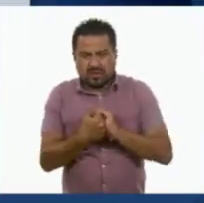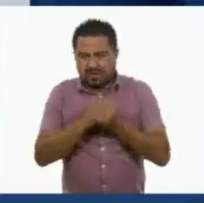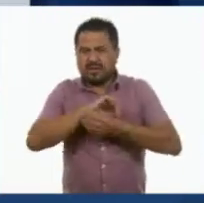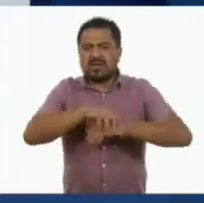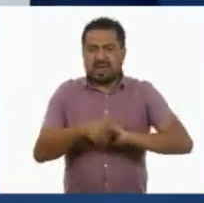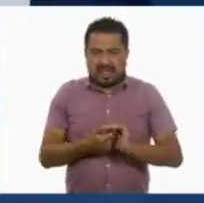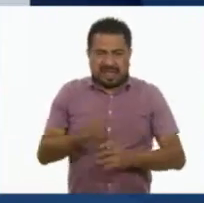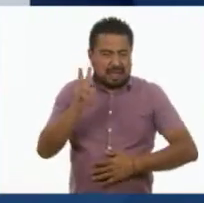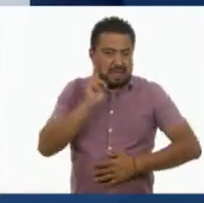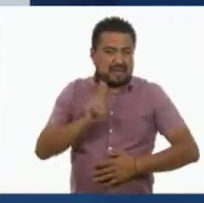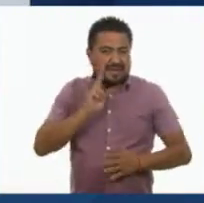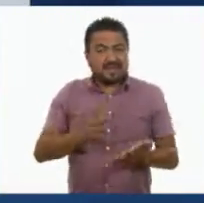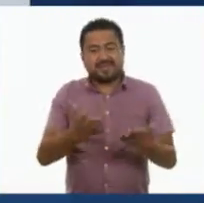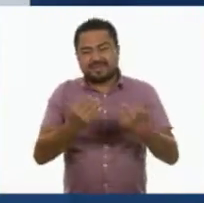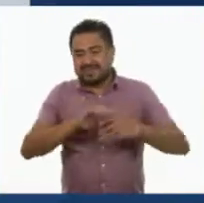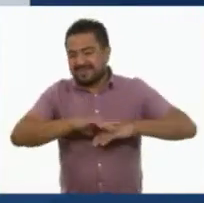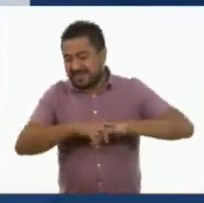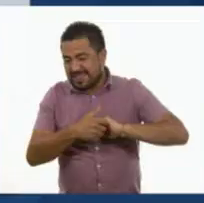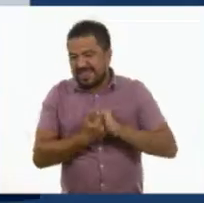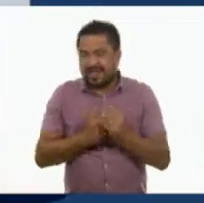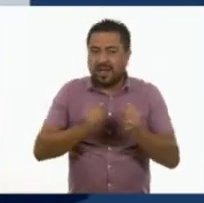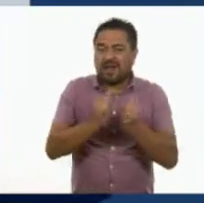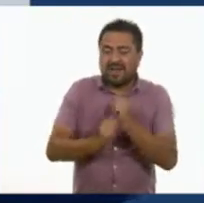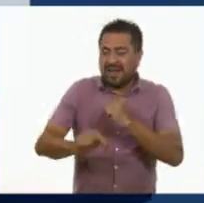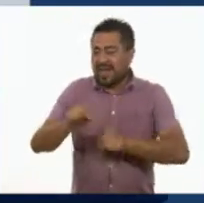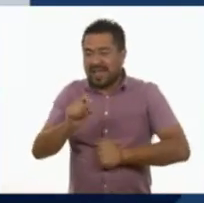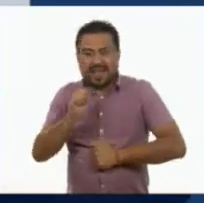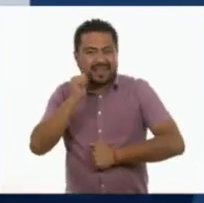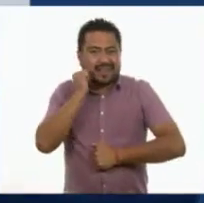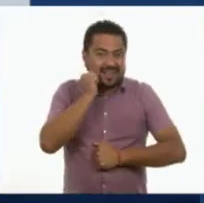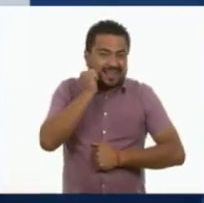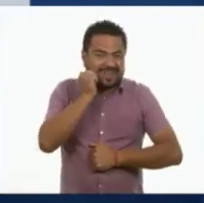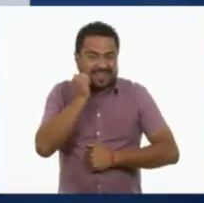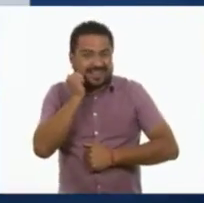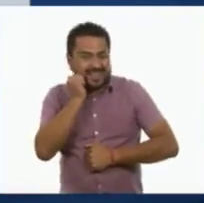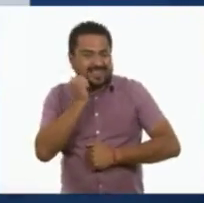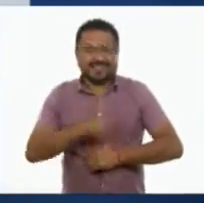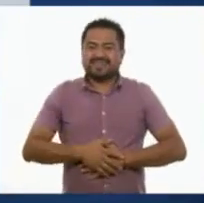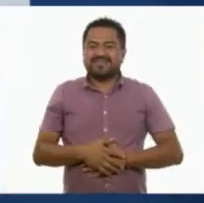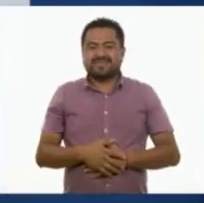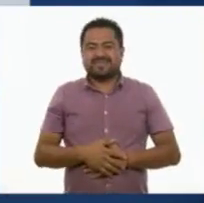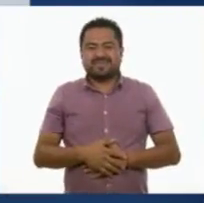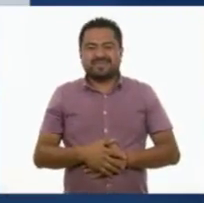manos! Me las lavo con agüita y con jabón.